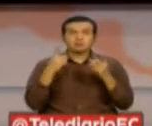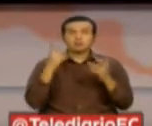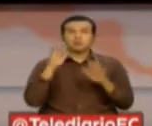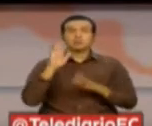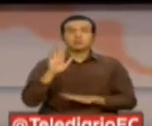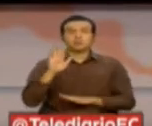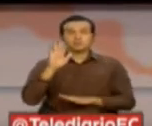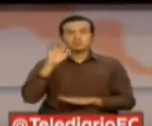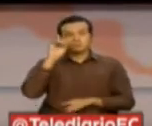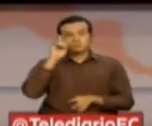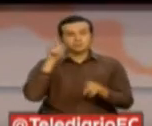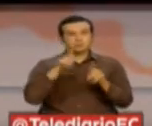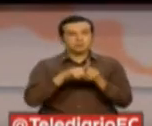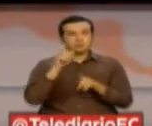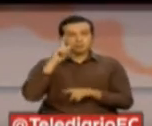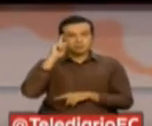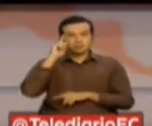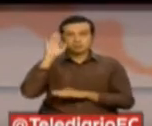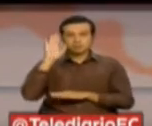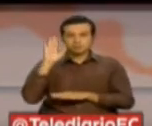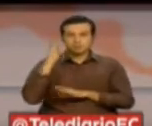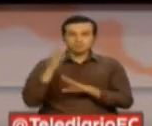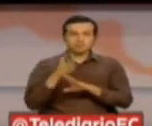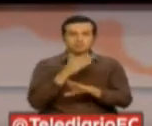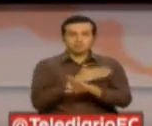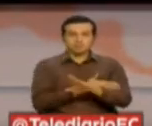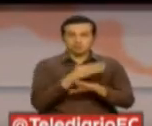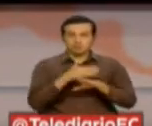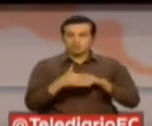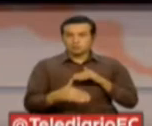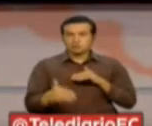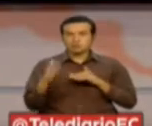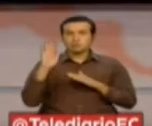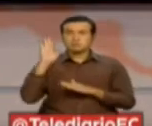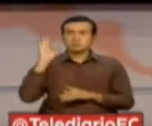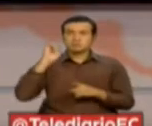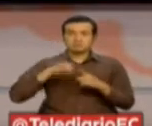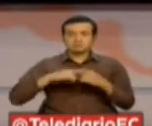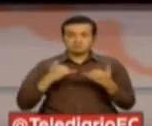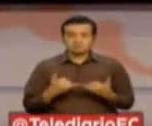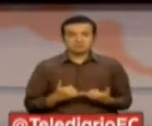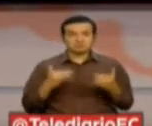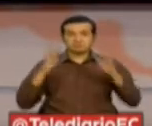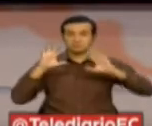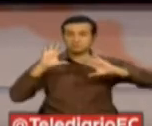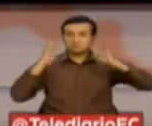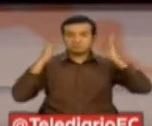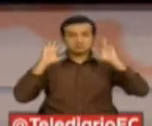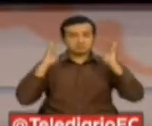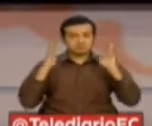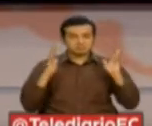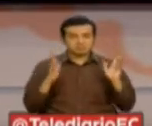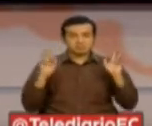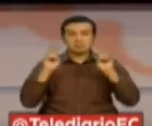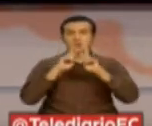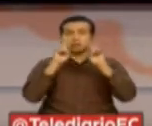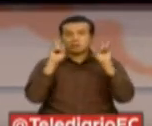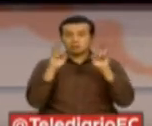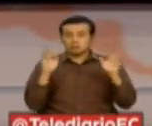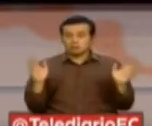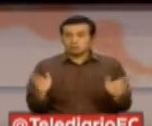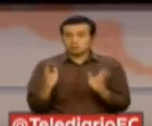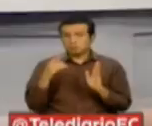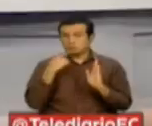compromisos por parte del gobierno de la anterior administración y de este que lamentablemente no se han cumplido en relación a los incendios